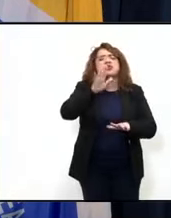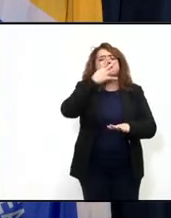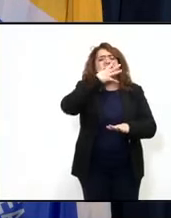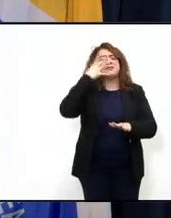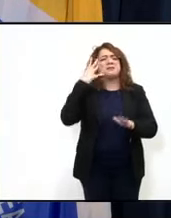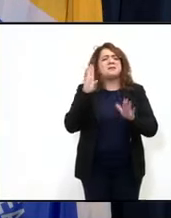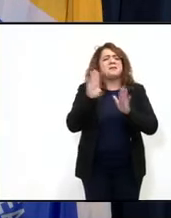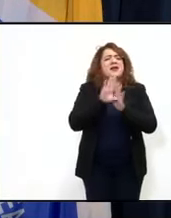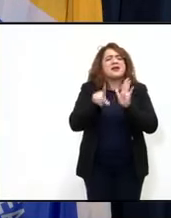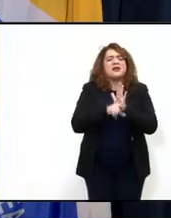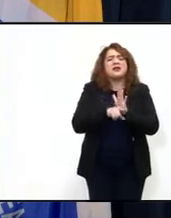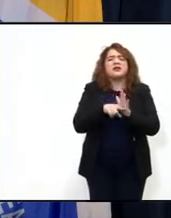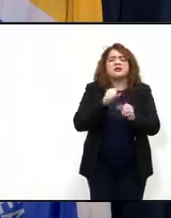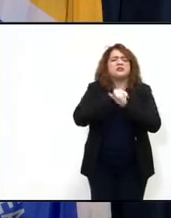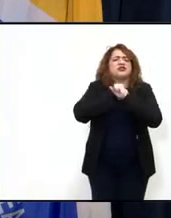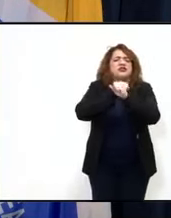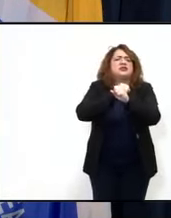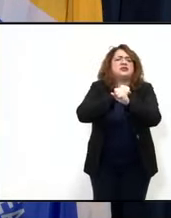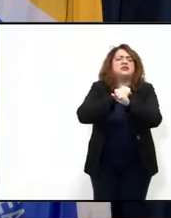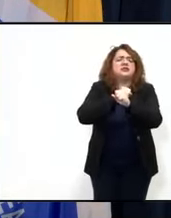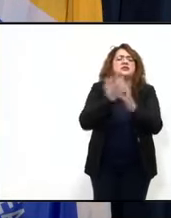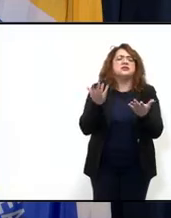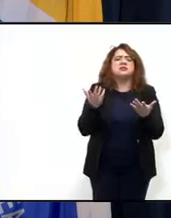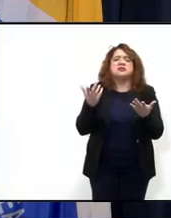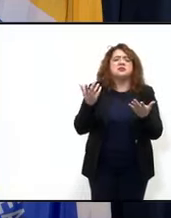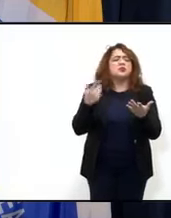para fines de atención médica.